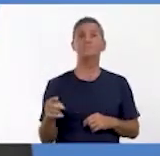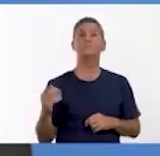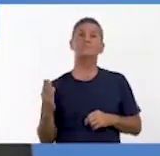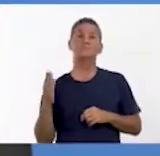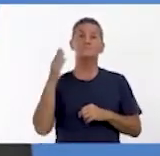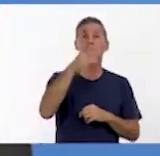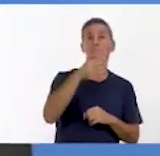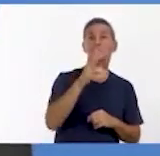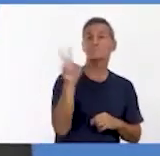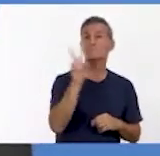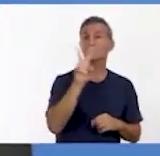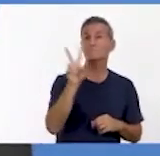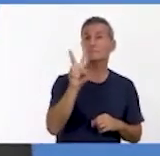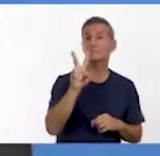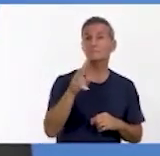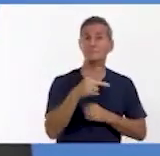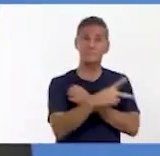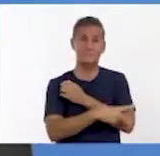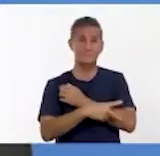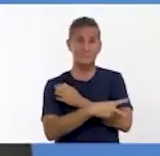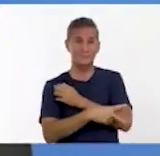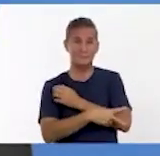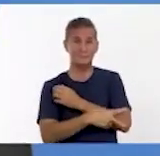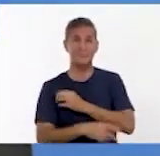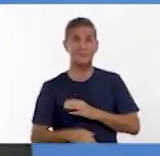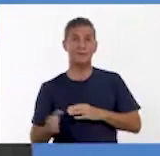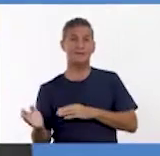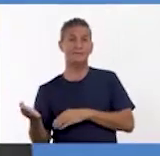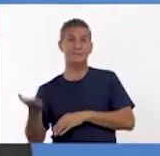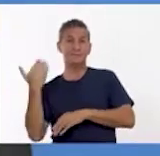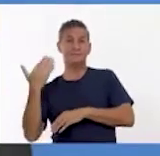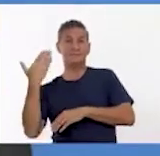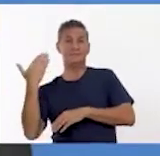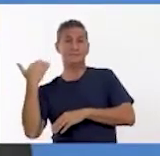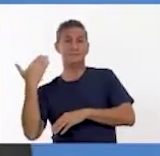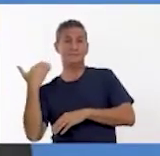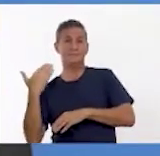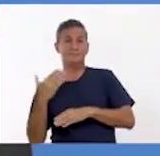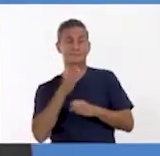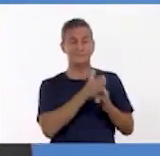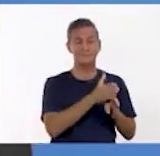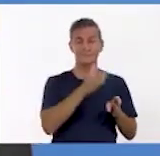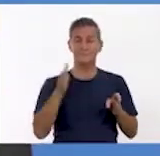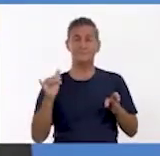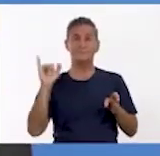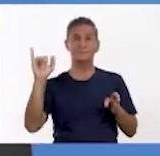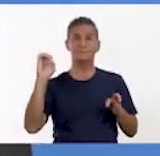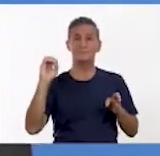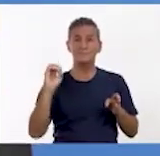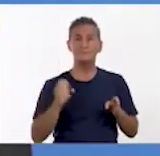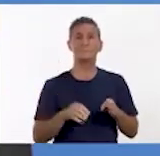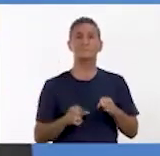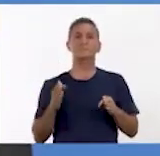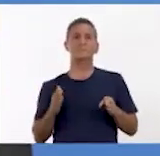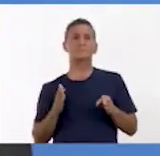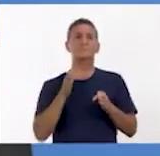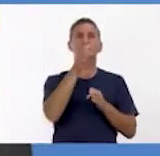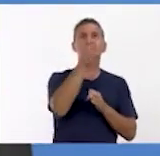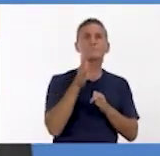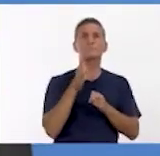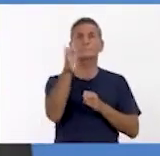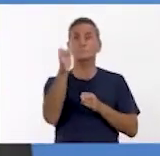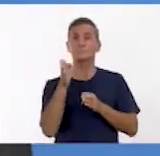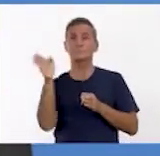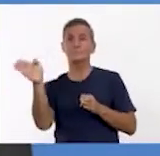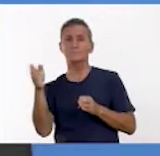han ido allí a estos dos países y desde la década del 60 están yendo a